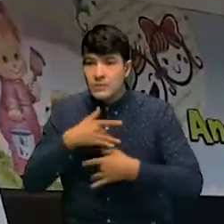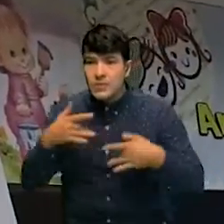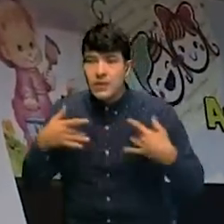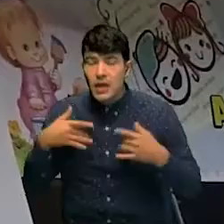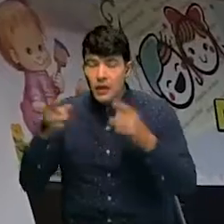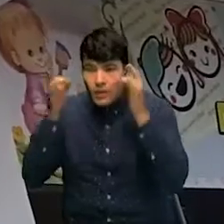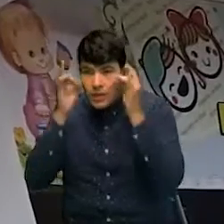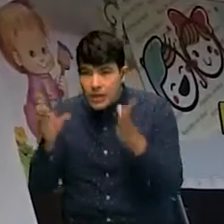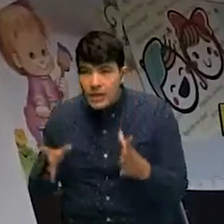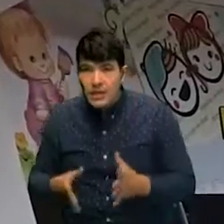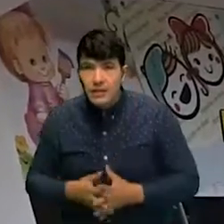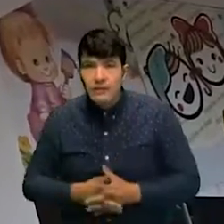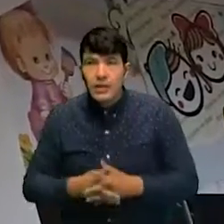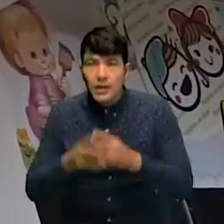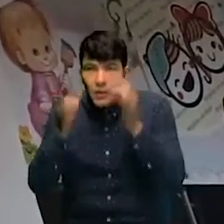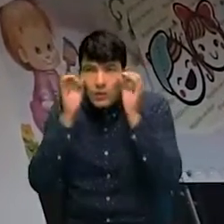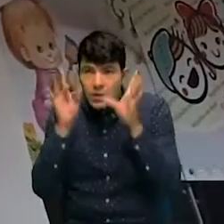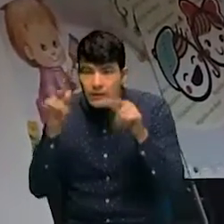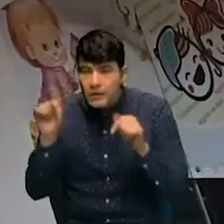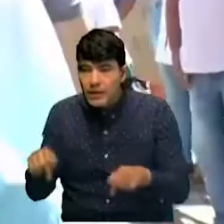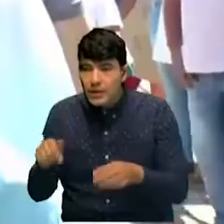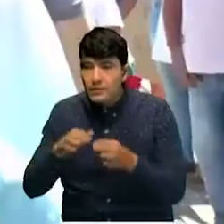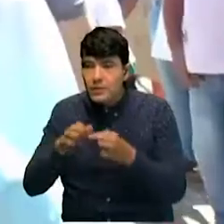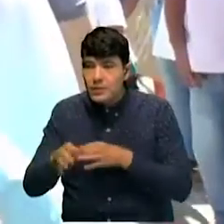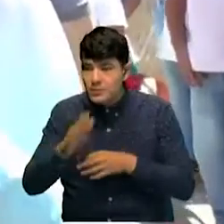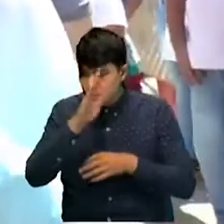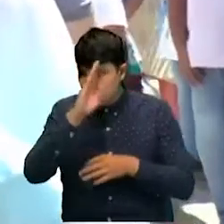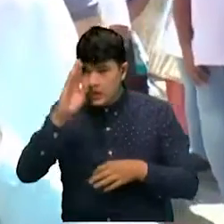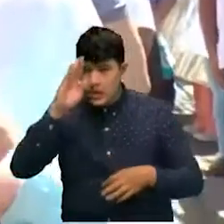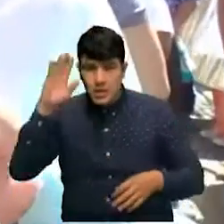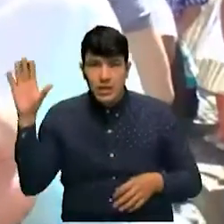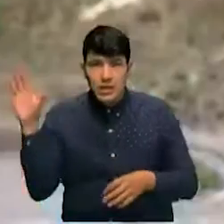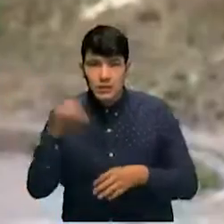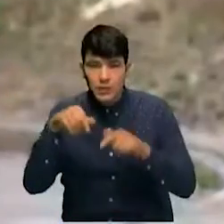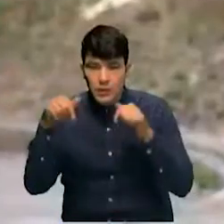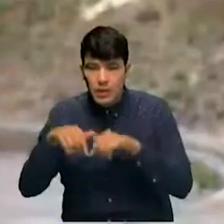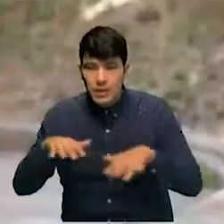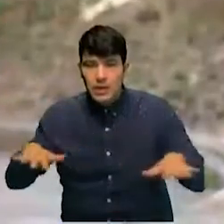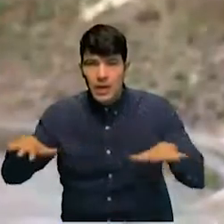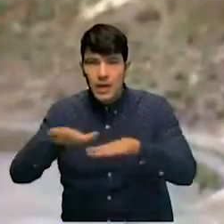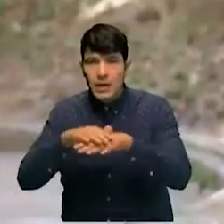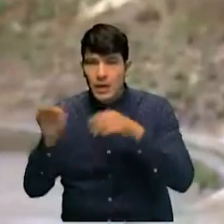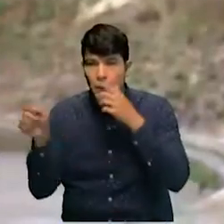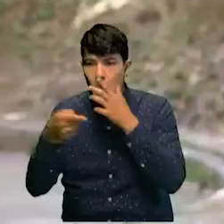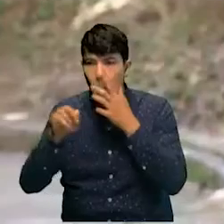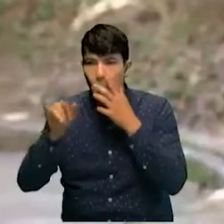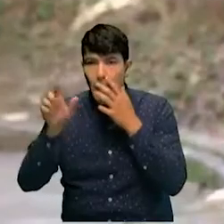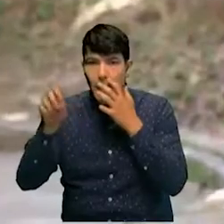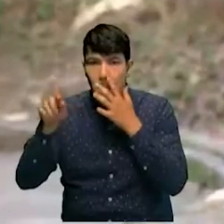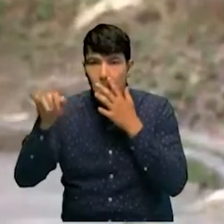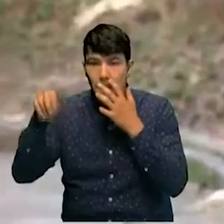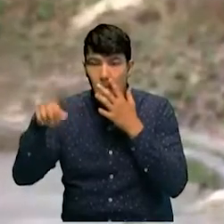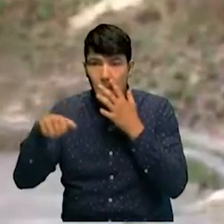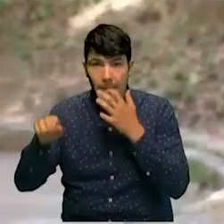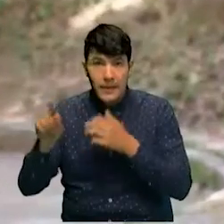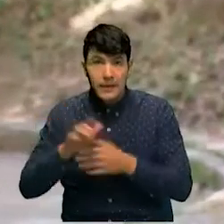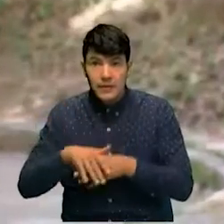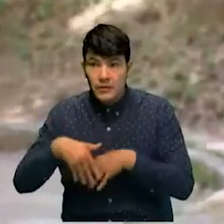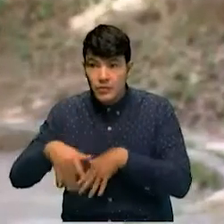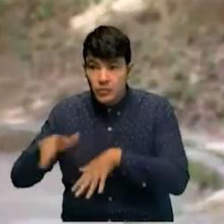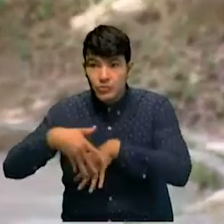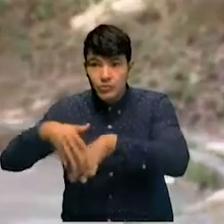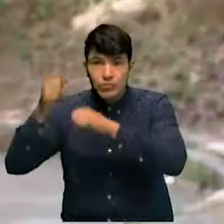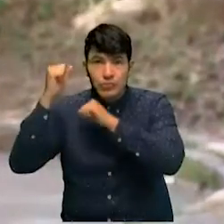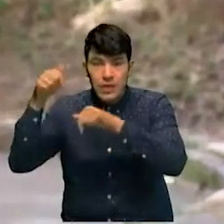fatal para los sanjileños y para toda la provincia guanentina. Dentro de esta protesta realizada en el municipio de San